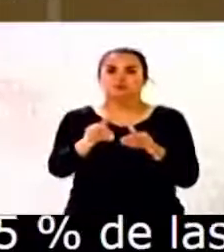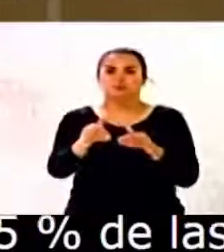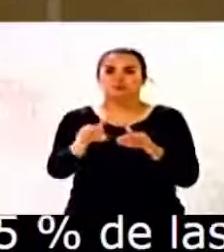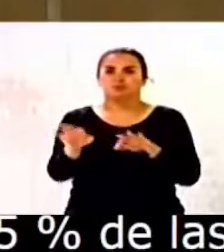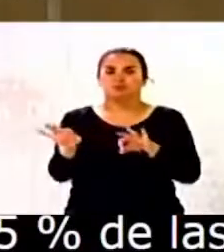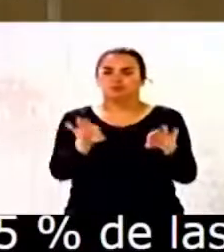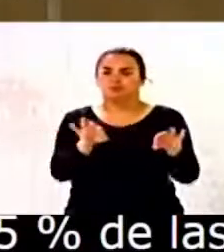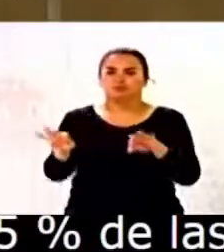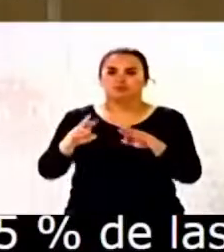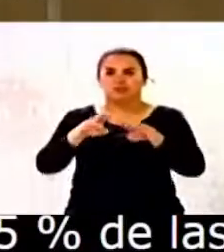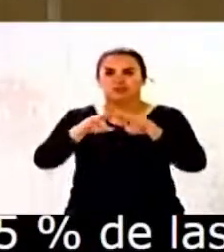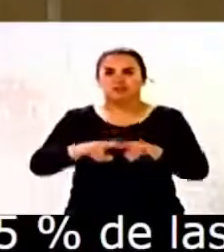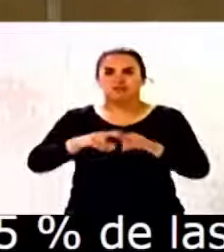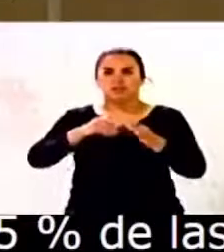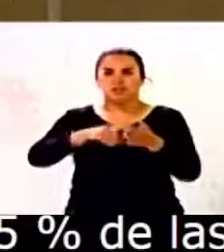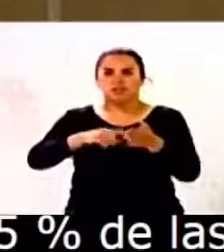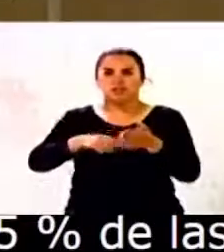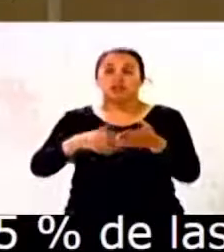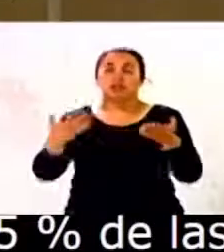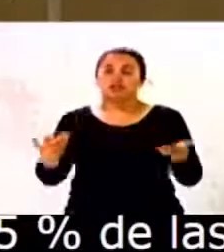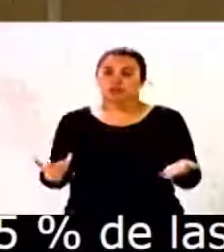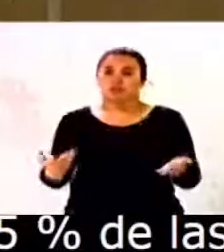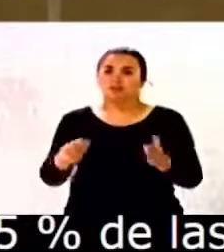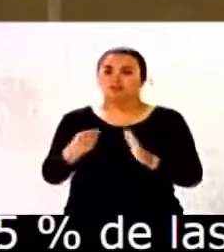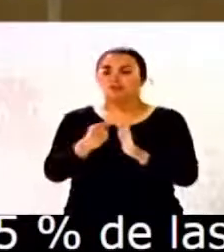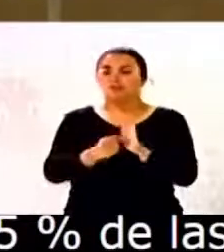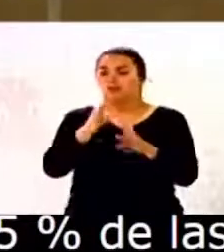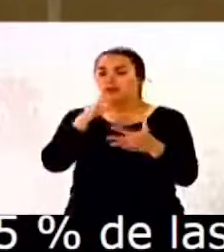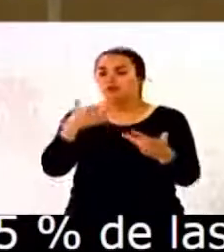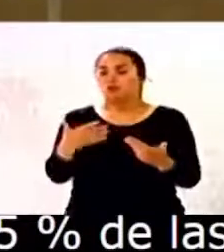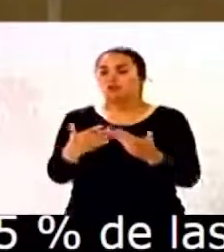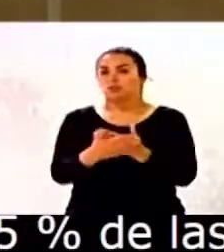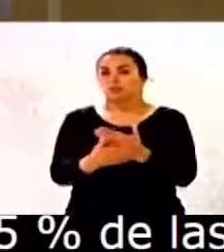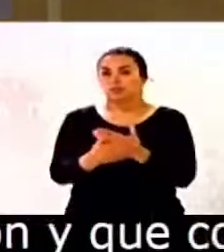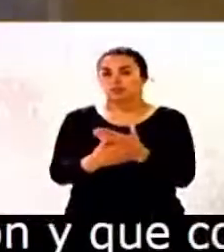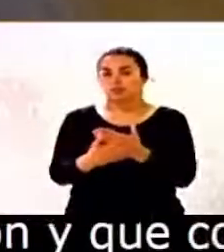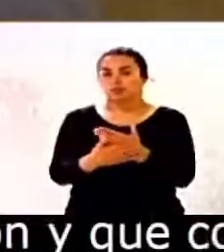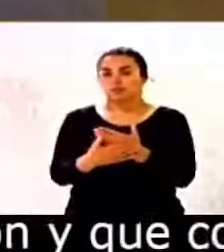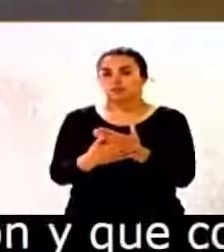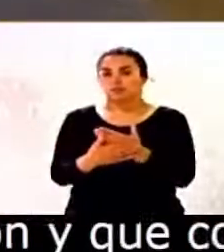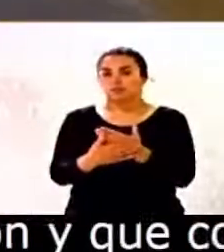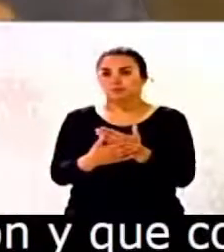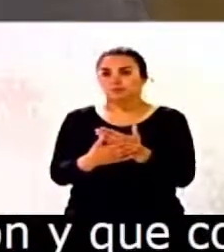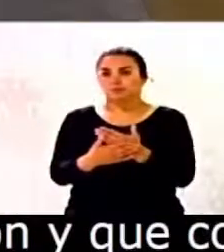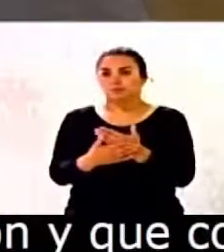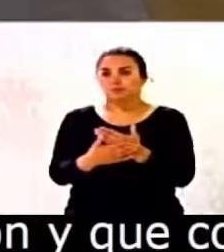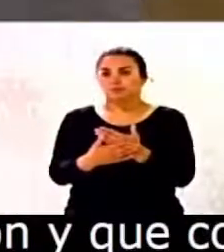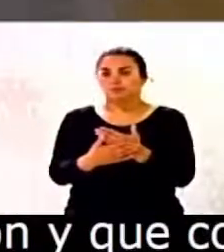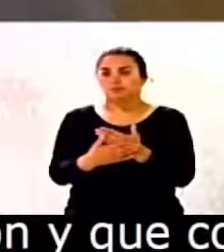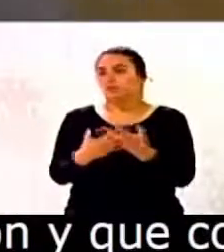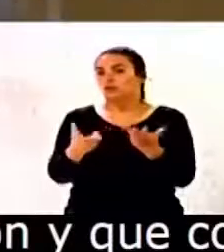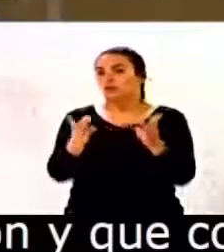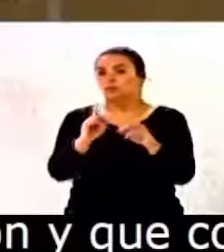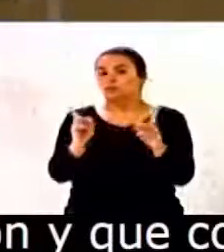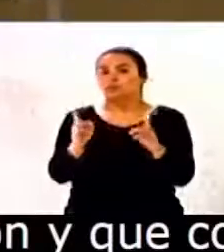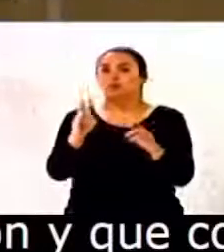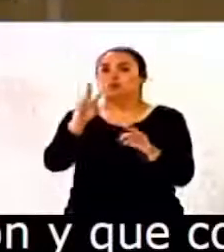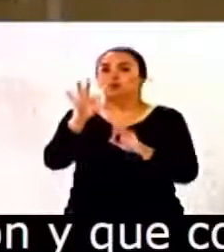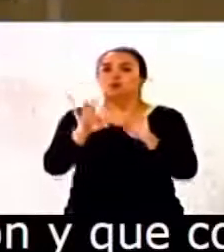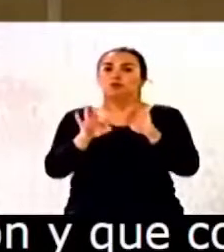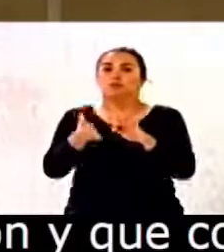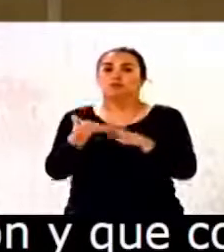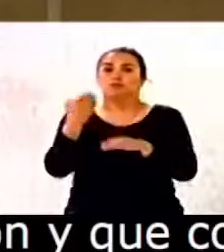previsto esa revisión de alquileres y que con la medida del Gobierno lo que no permite es que se suba más de un